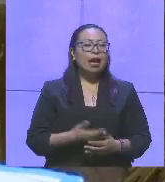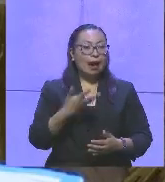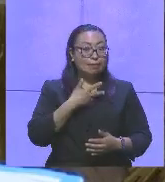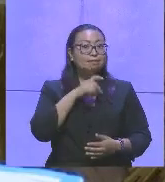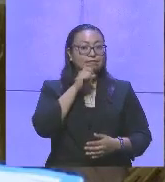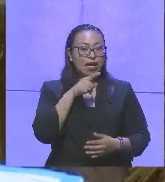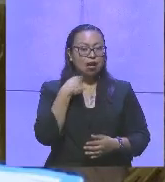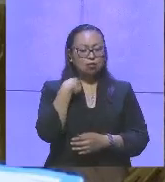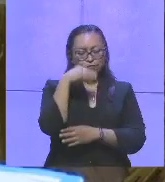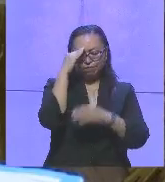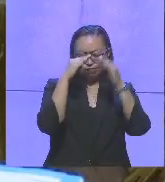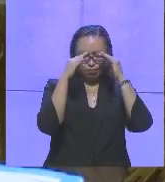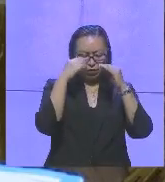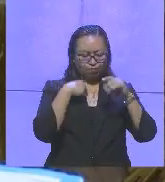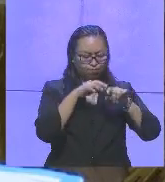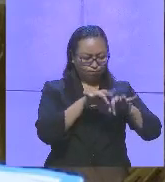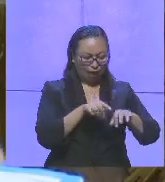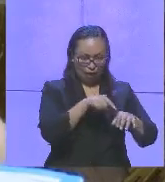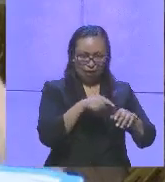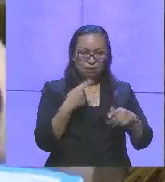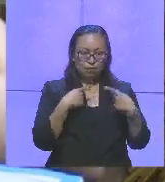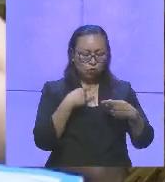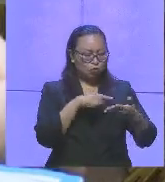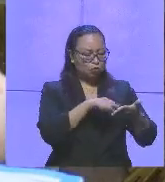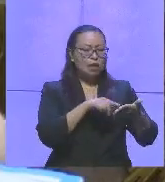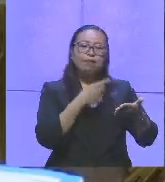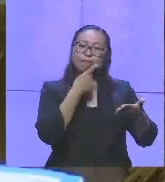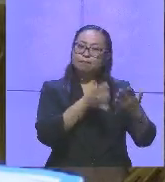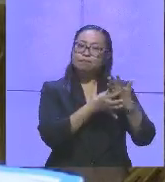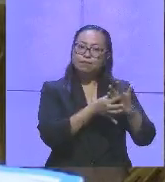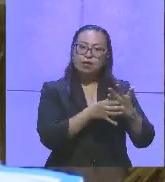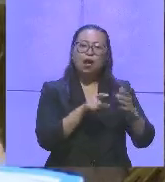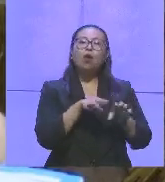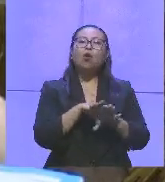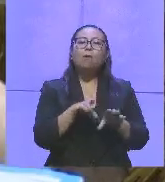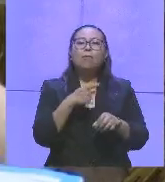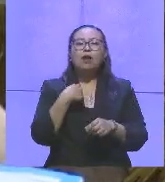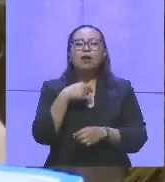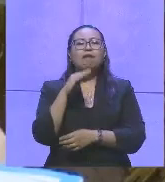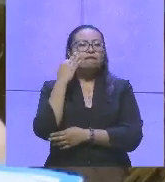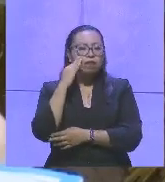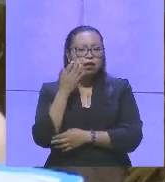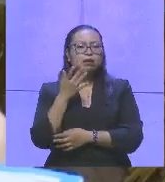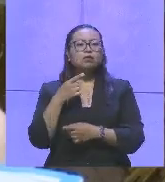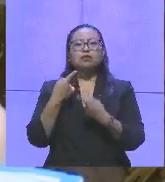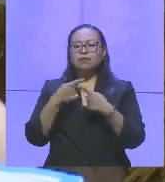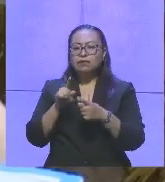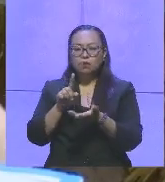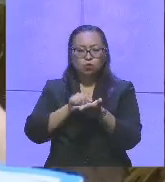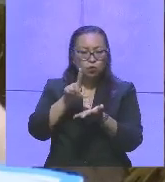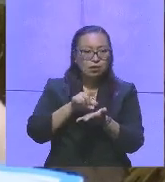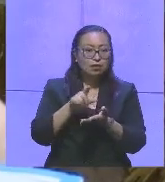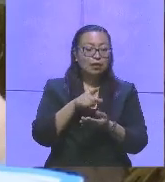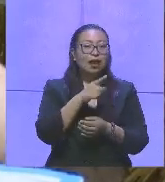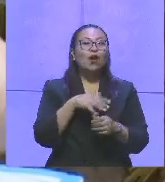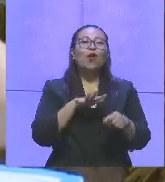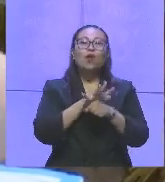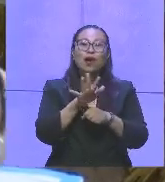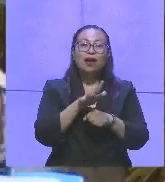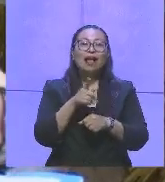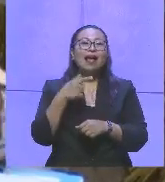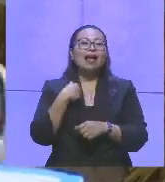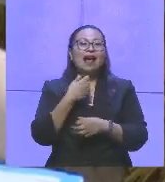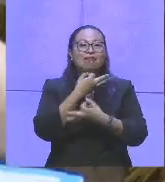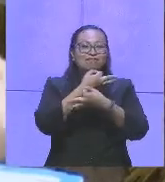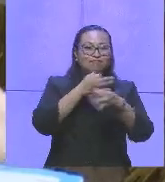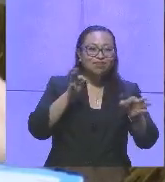análisis de la influencia desde las redes sociales también, de los llamados influencers, como lo que vimos con el